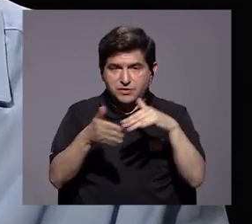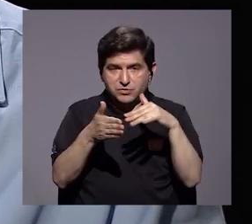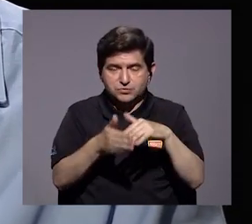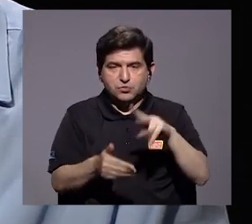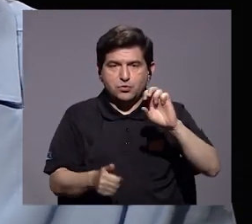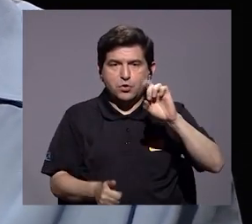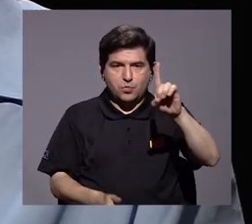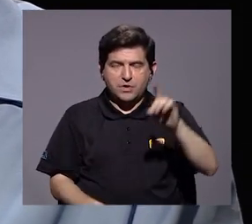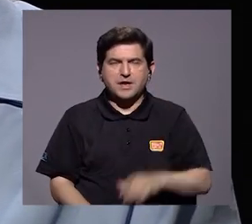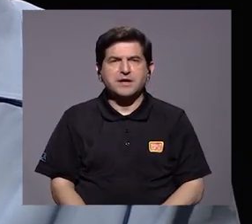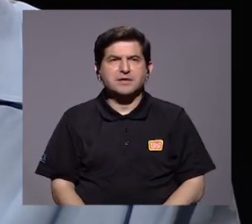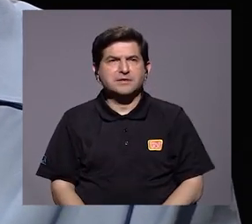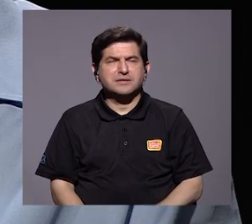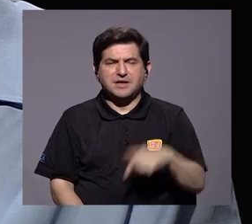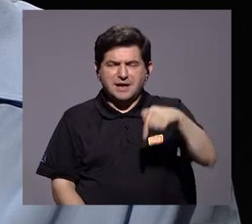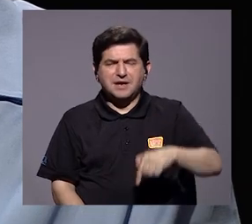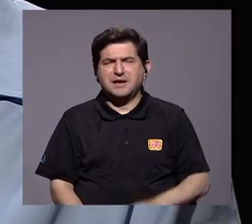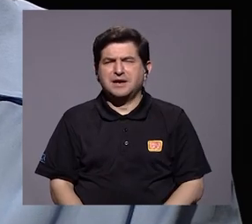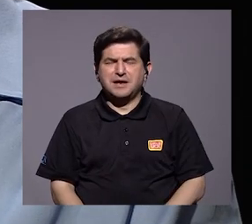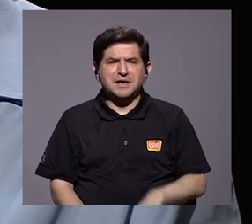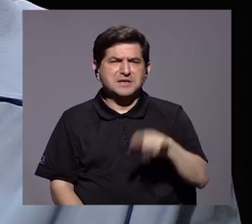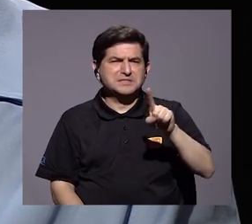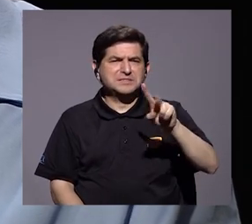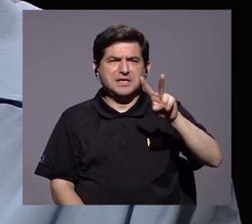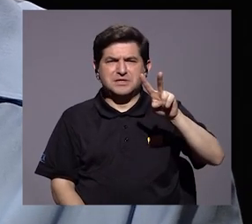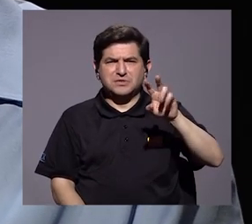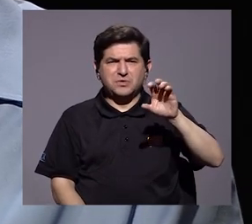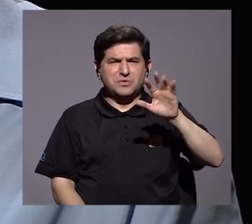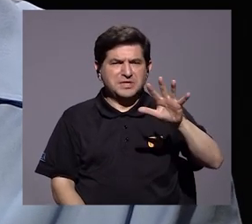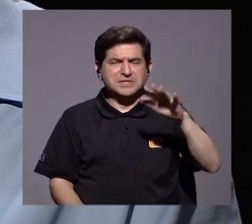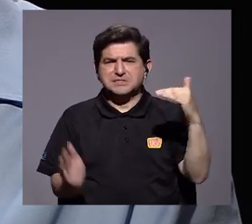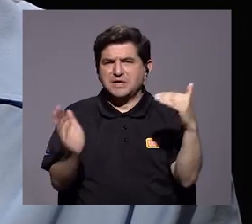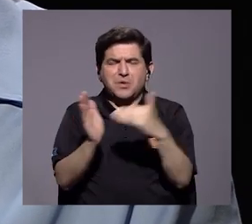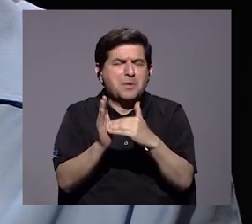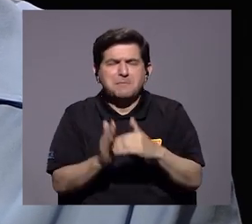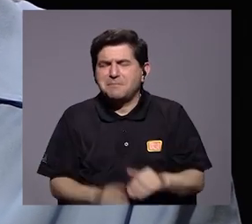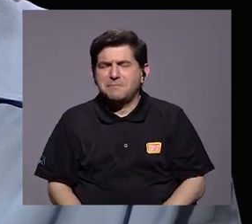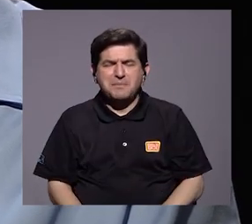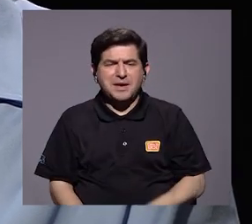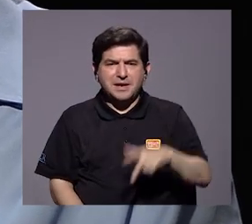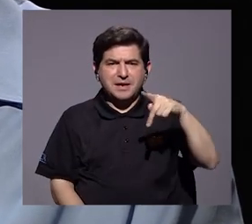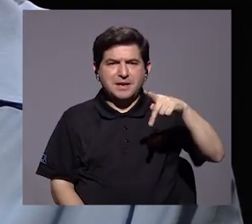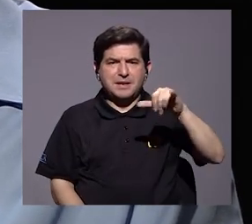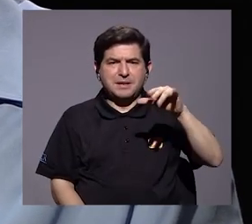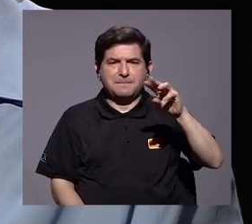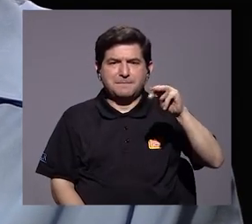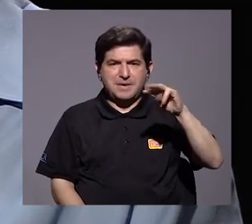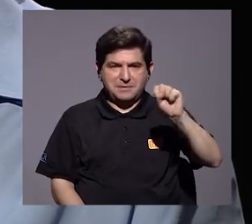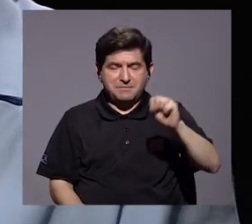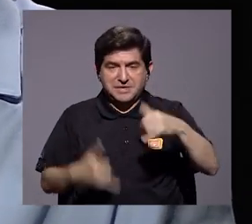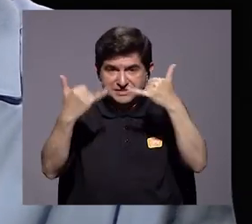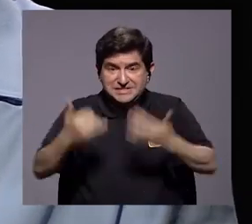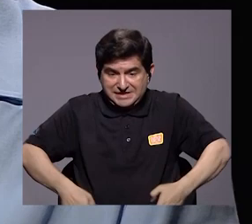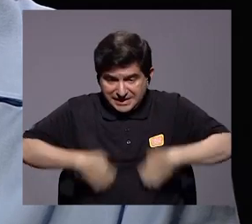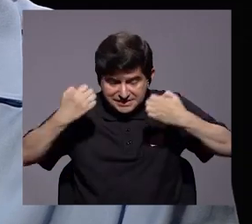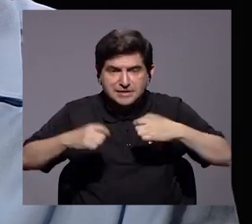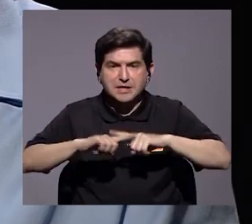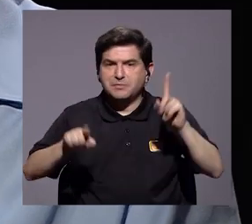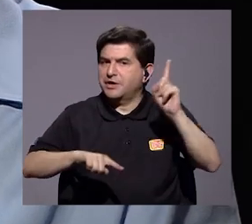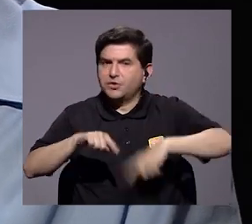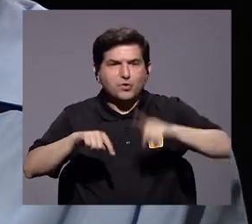125 mil pymes en el país si hay 120 mil veinte y pico mil pymes que ya existen y no pueden ir a